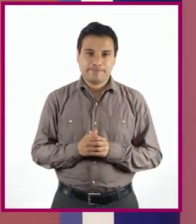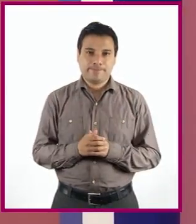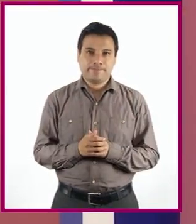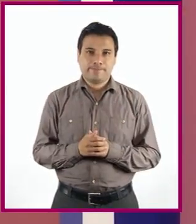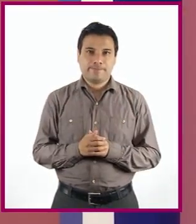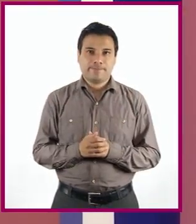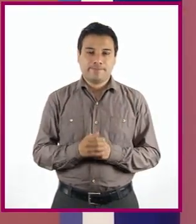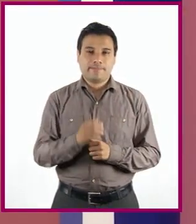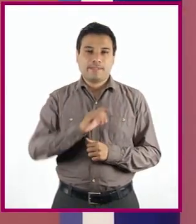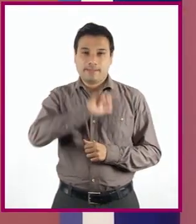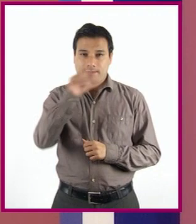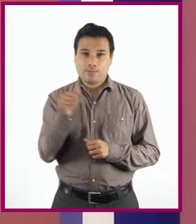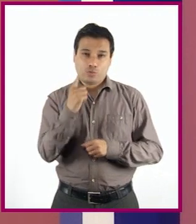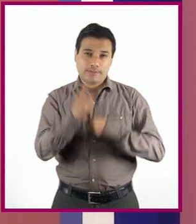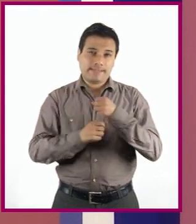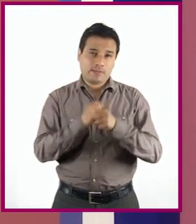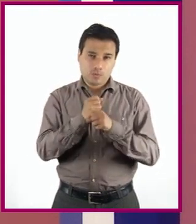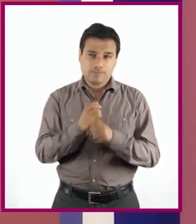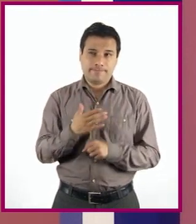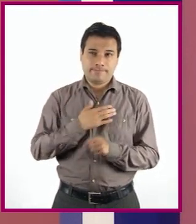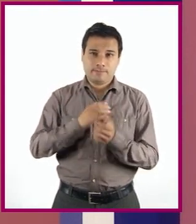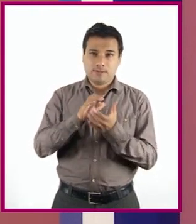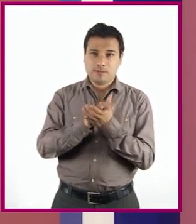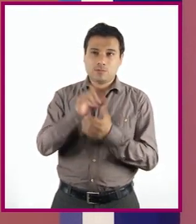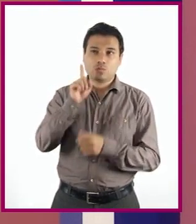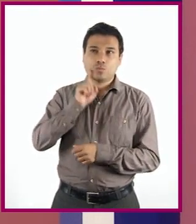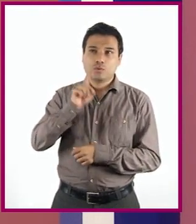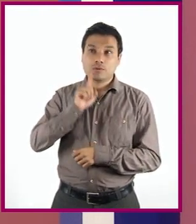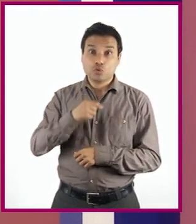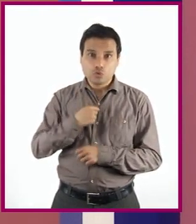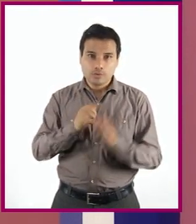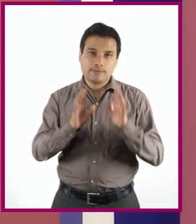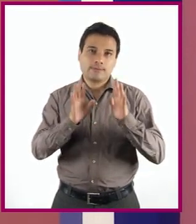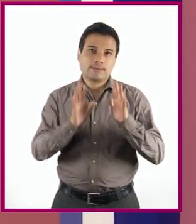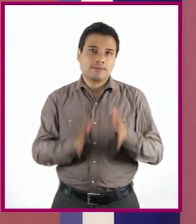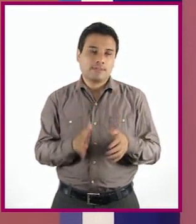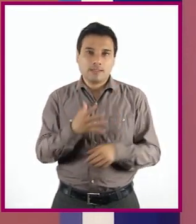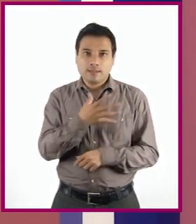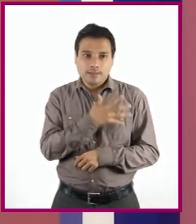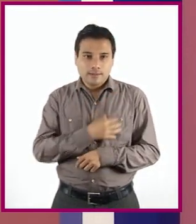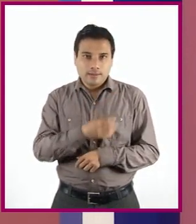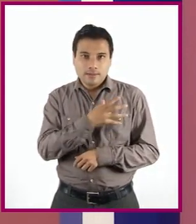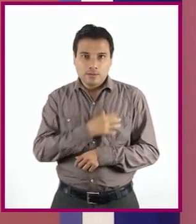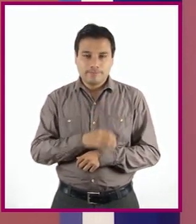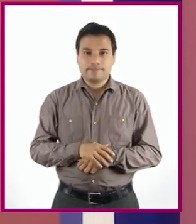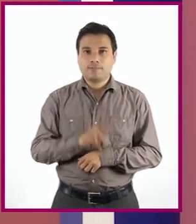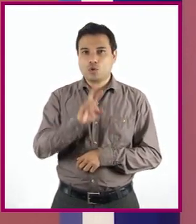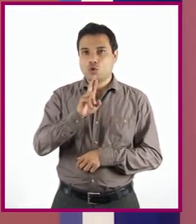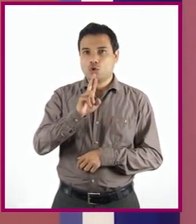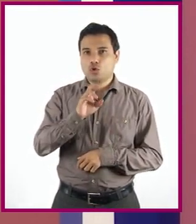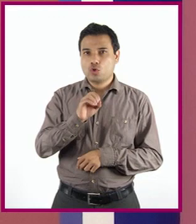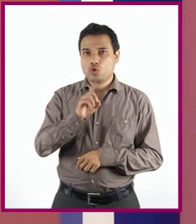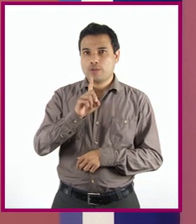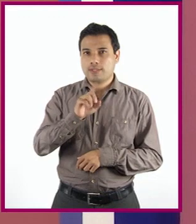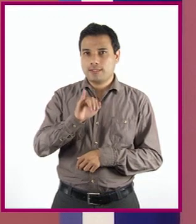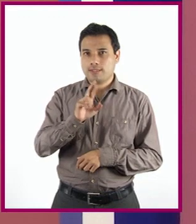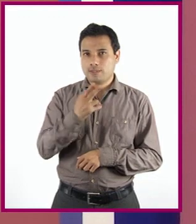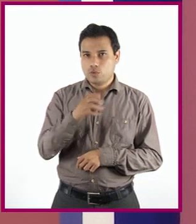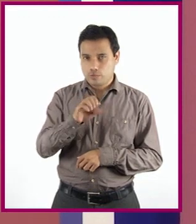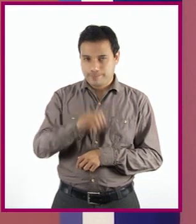año después, Mercedes y yo tuvimos la dicha de convertirnos en padres, trayendo al mundo a Rodrigo García Márquez.